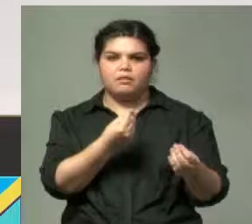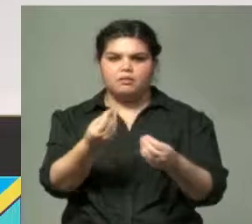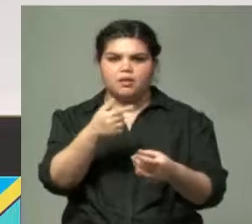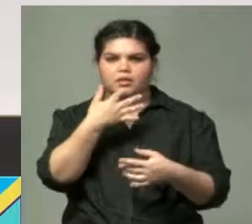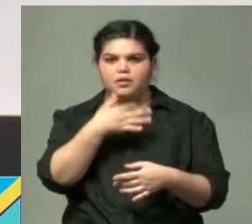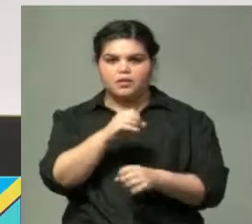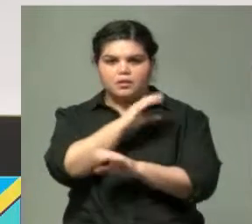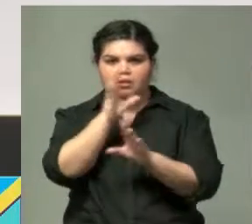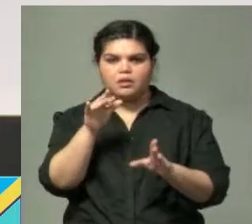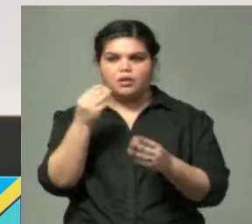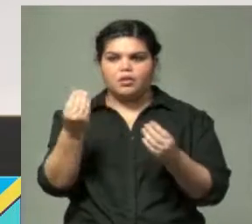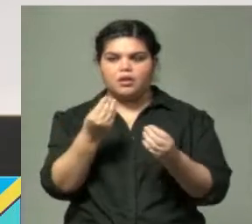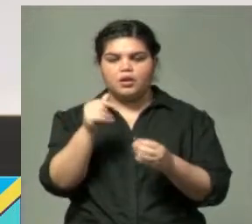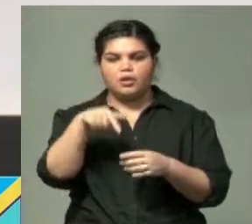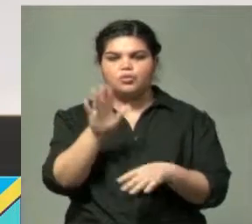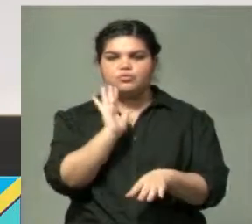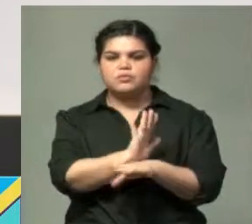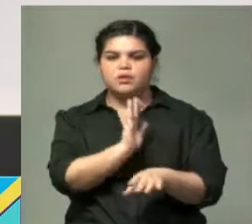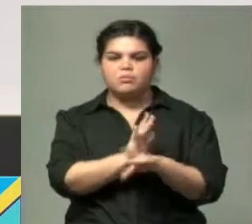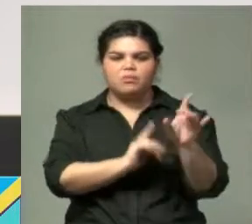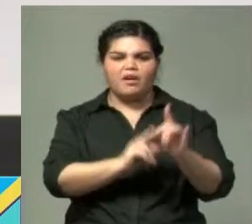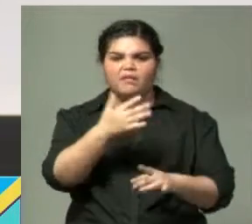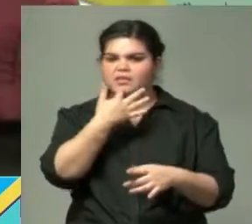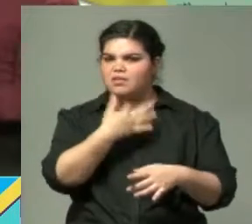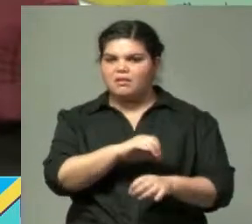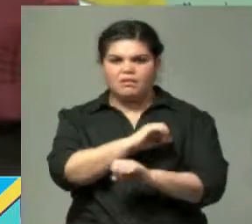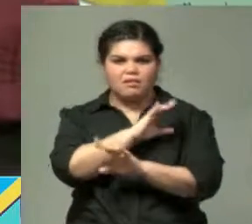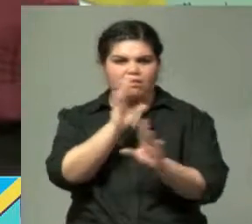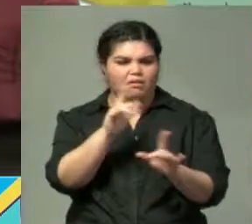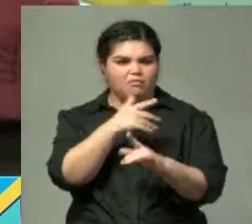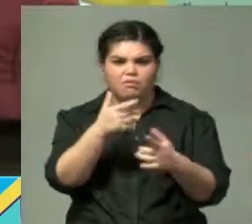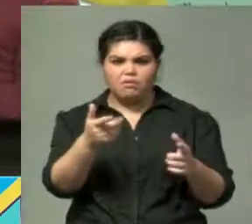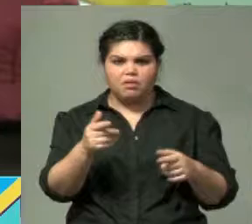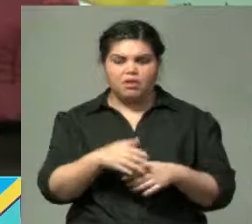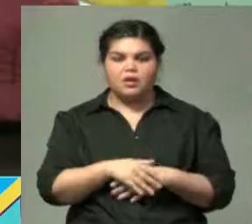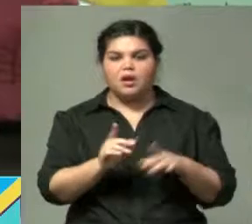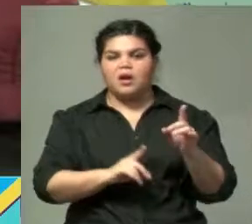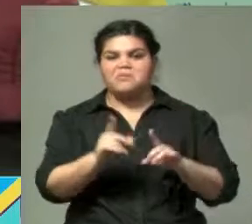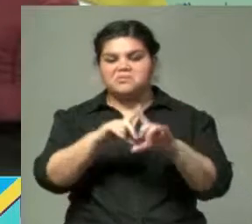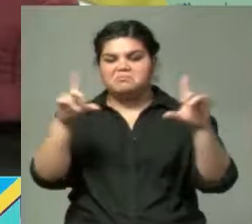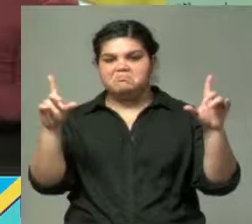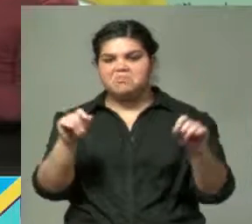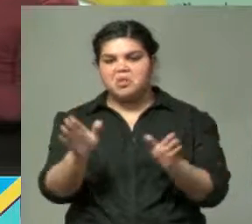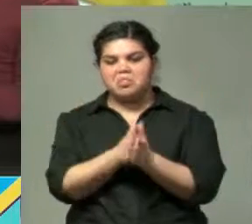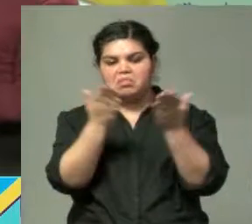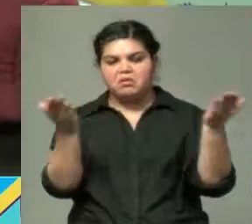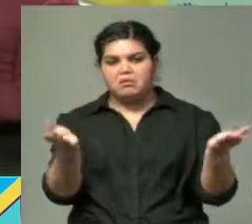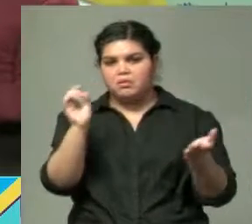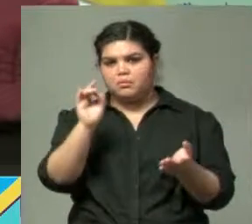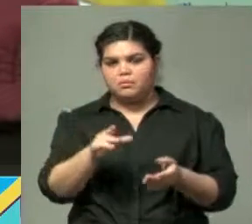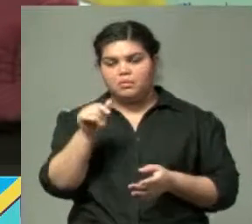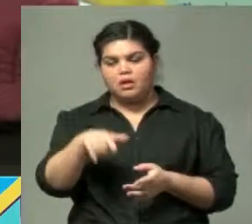entender conceptos y para poder entender cosas que a veces no tenemos mucha idea y nos dejamos llevar por los titulares de los diarios, entonces la idea